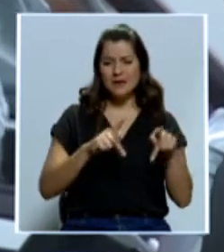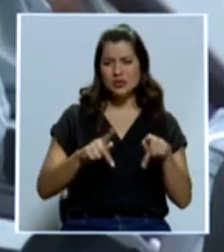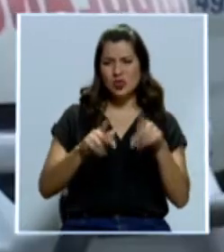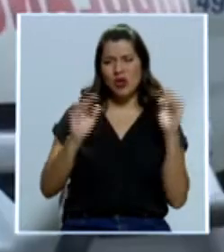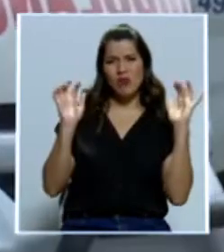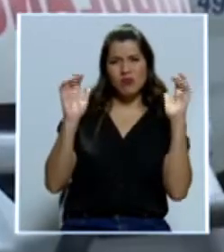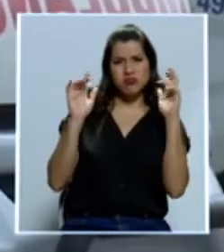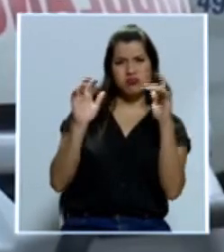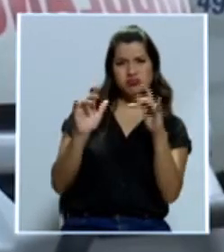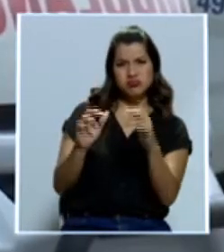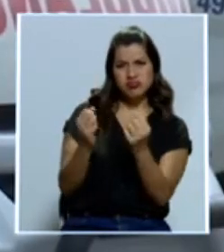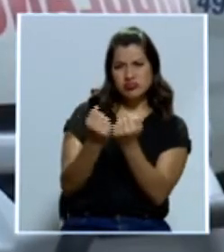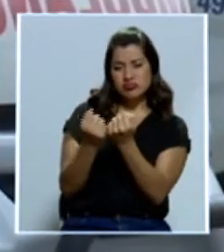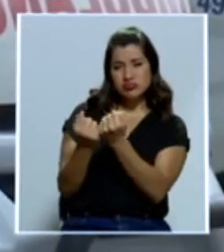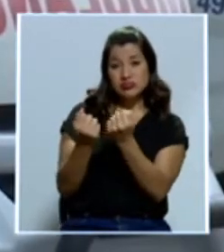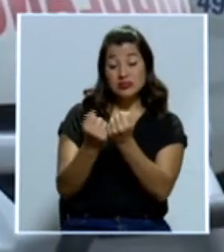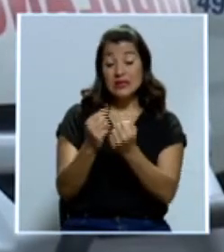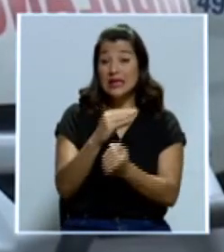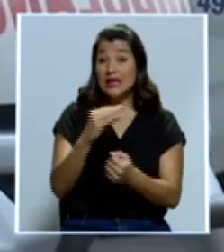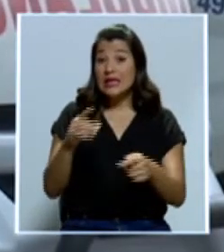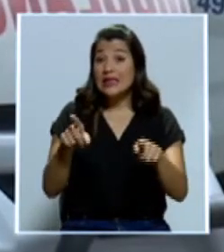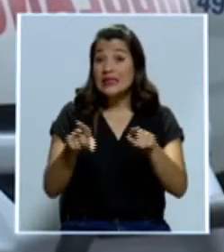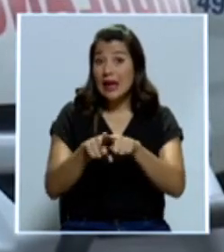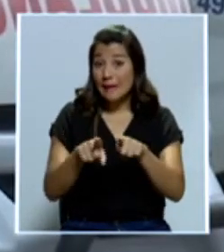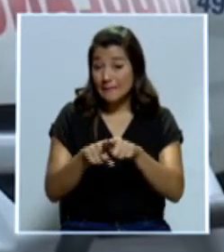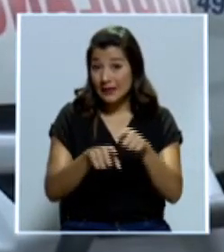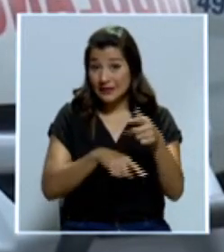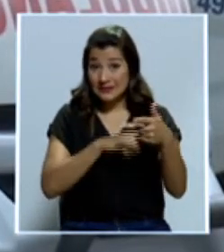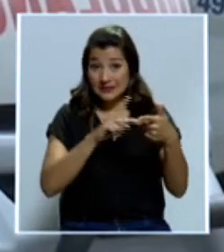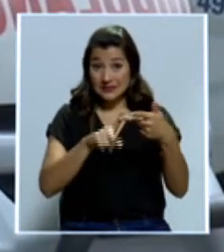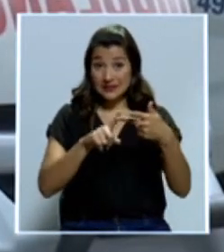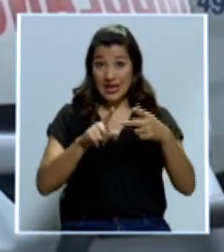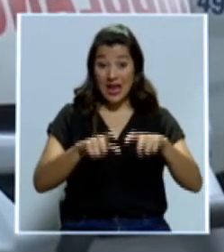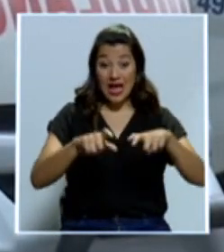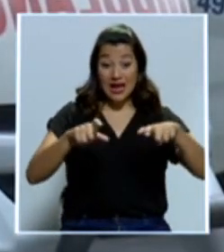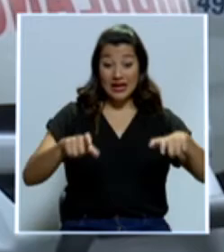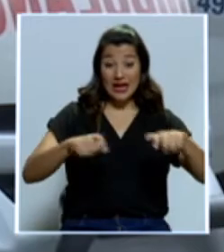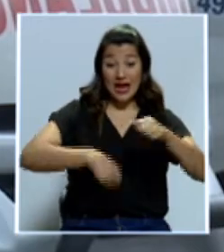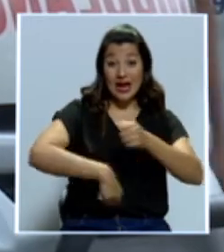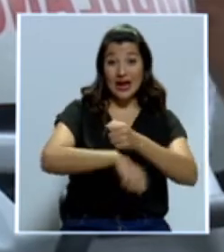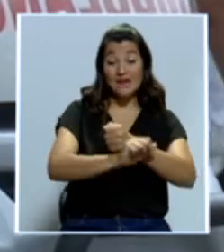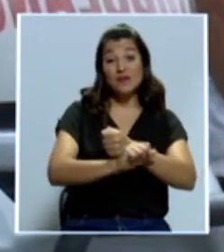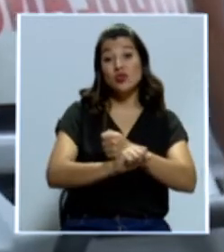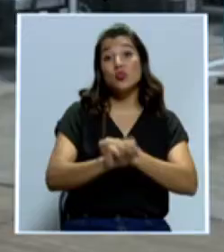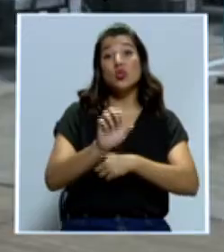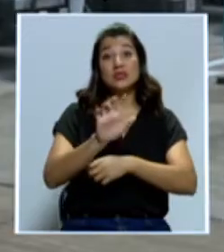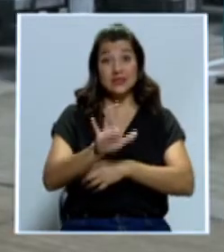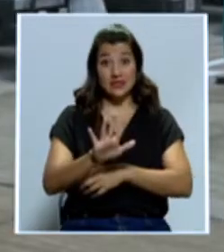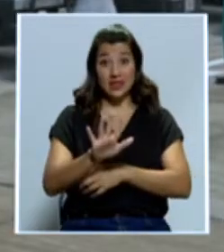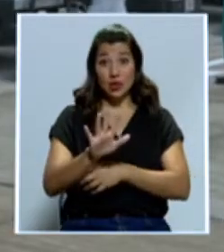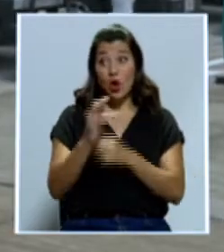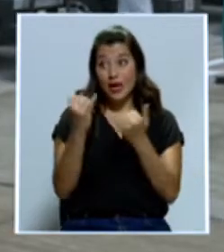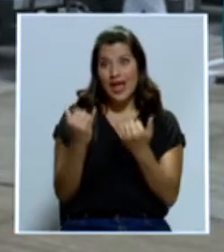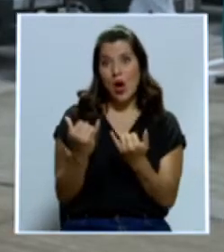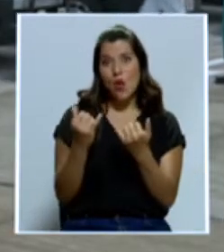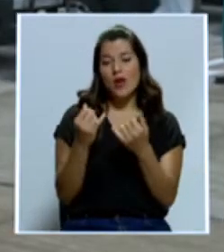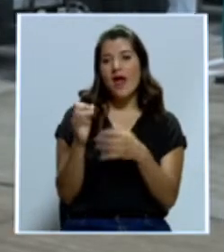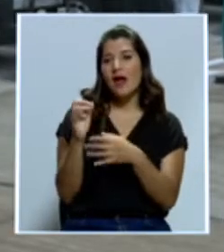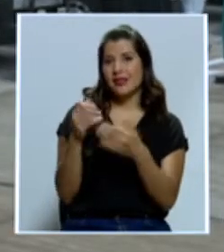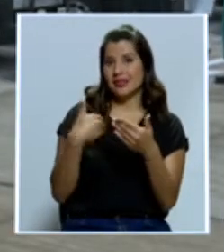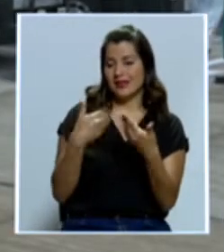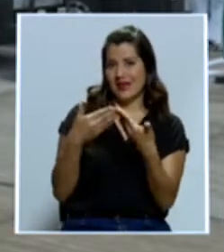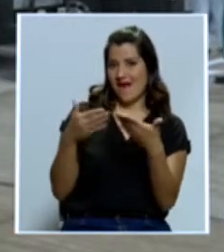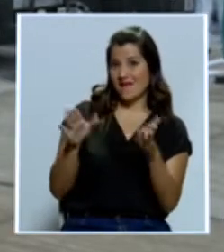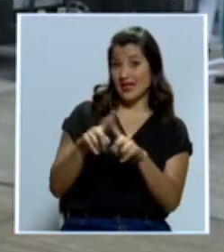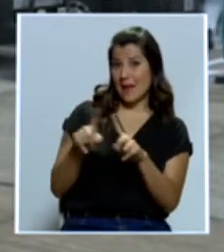de personas y también, aunque usted no lo crea, el tema de las canchas de fútbol 5 y algunas de fútbol que están funcionando clandestinamente está